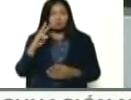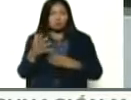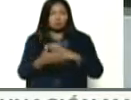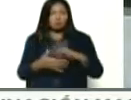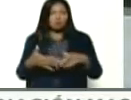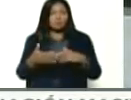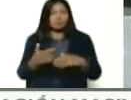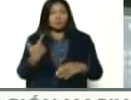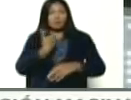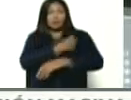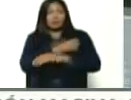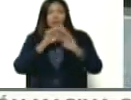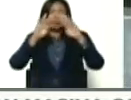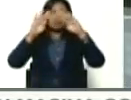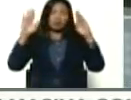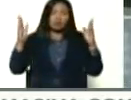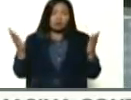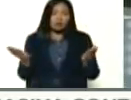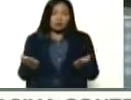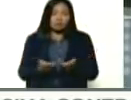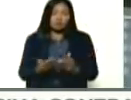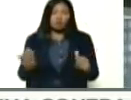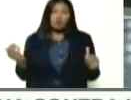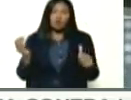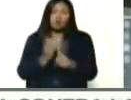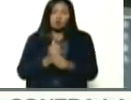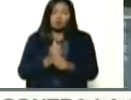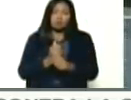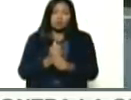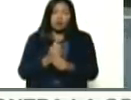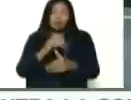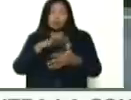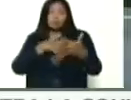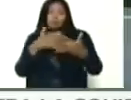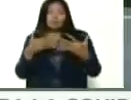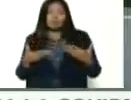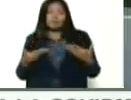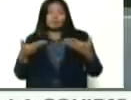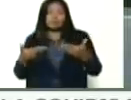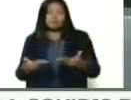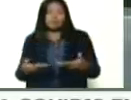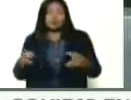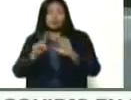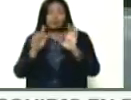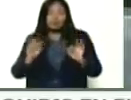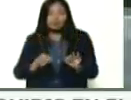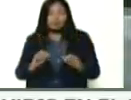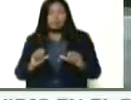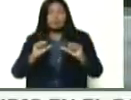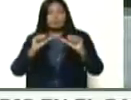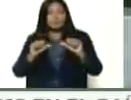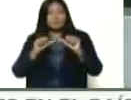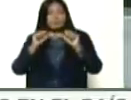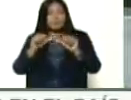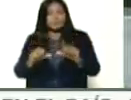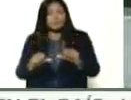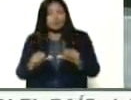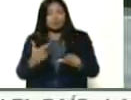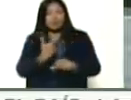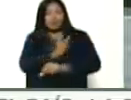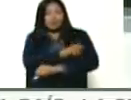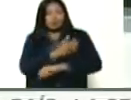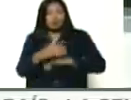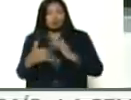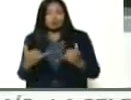vacunas en el mundo conseguir un cronograma de entrega avanzado de vacunas